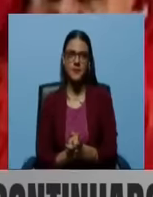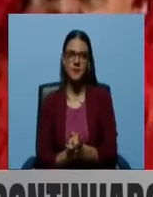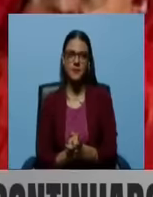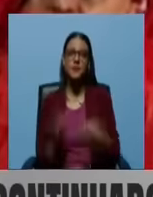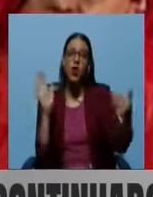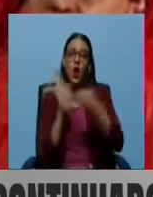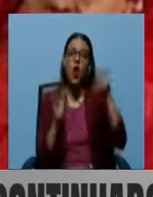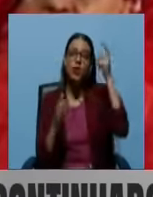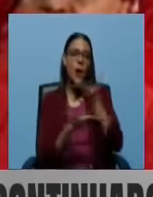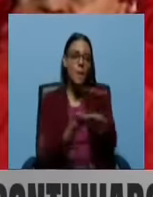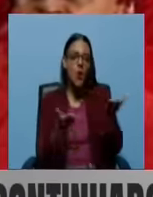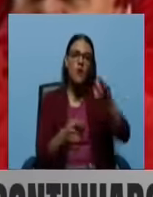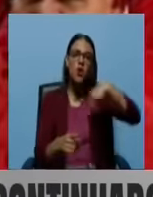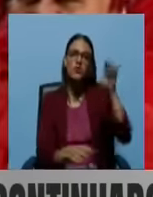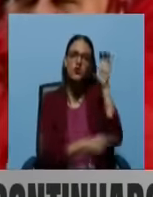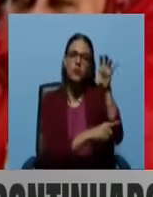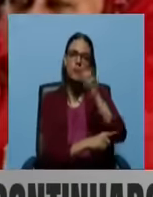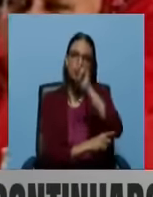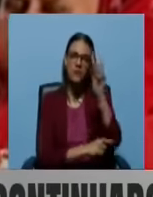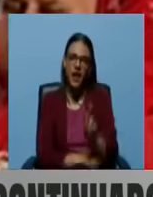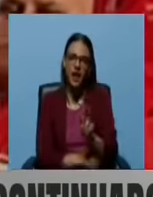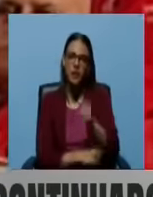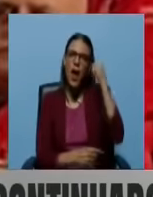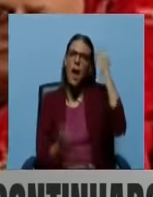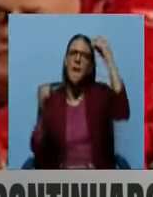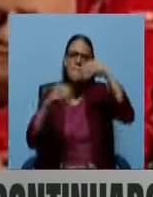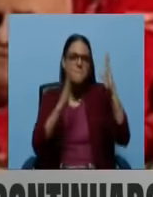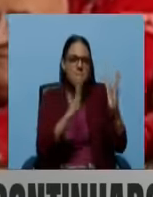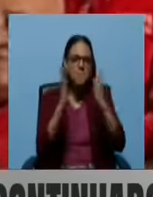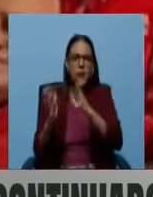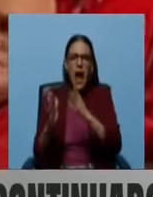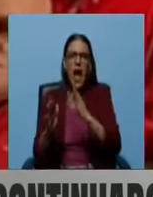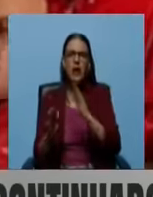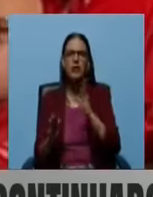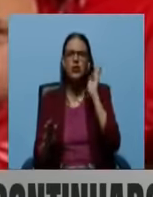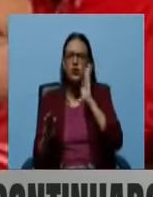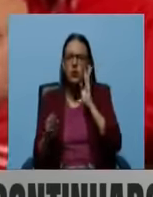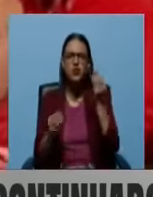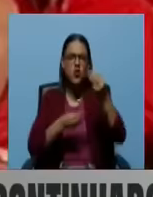Contra nuestro pueblo y contra nuestro país. Planificada.